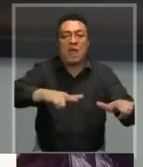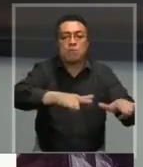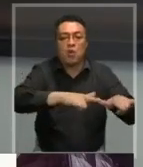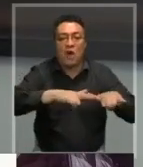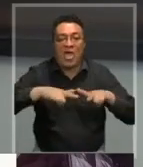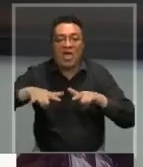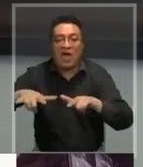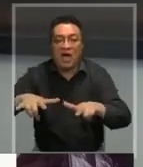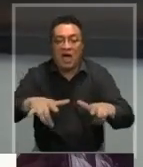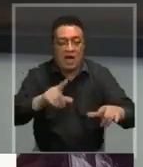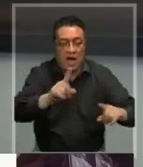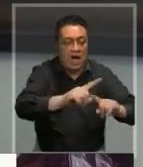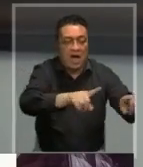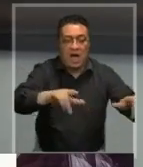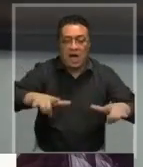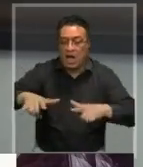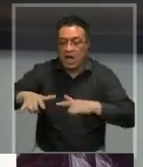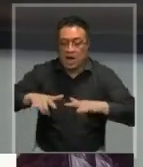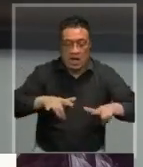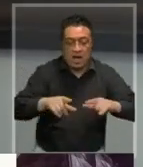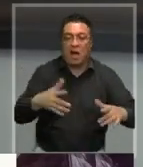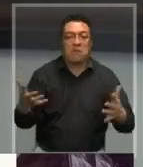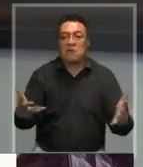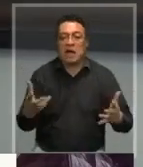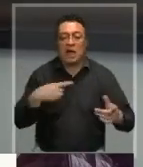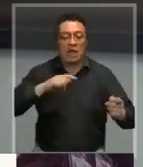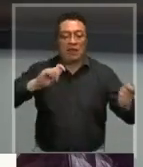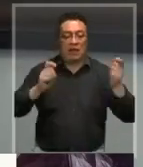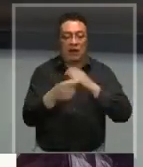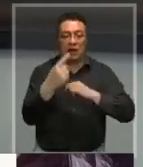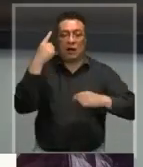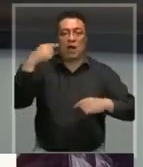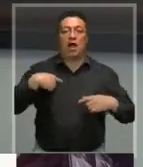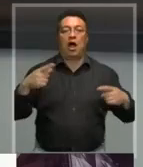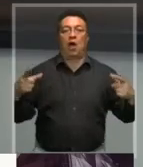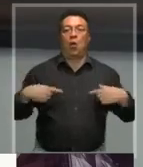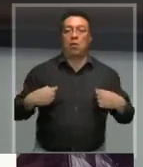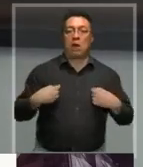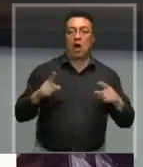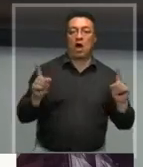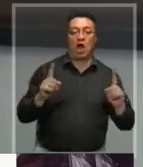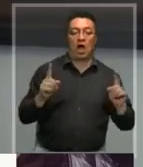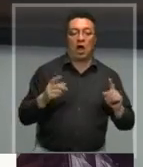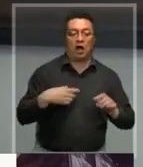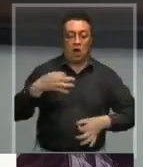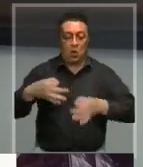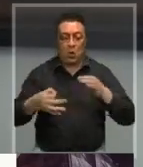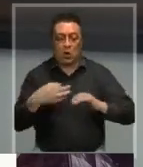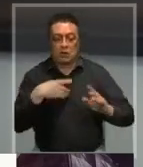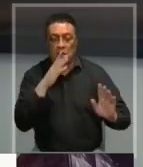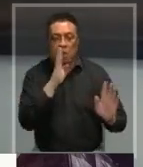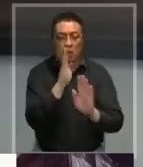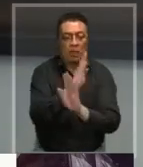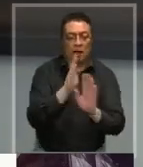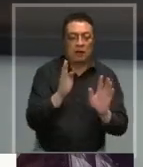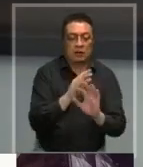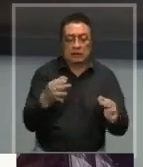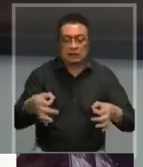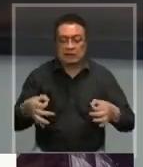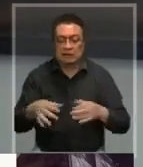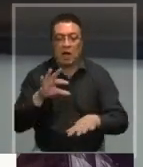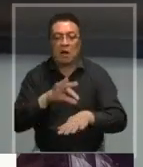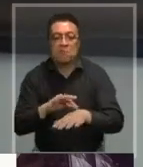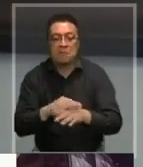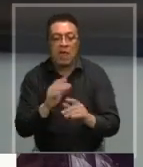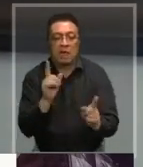sistema para parecer siempre inocente evadir los juicios con certificados médicos